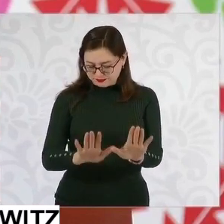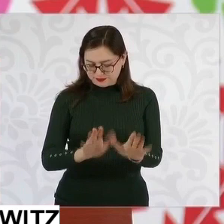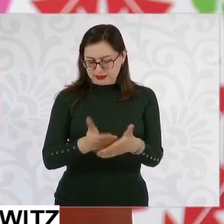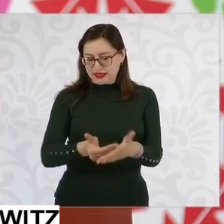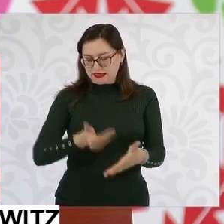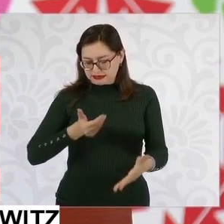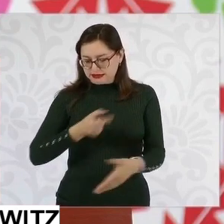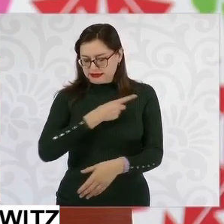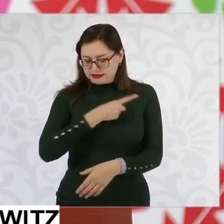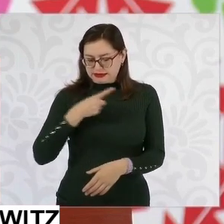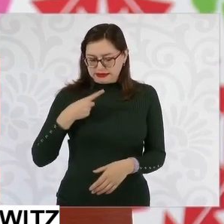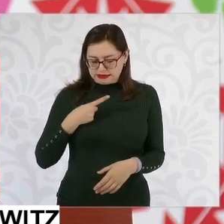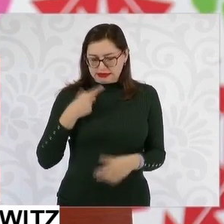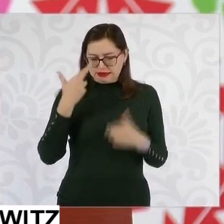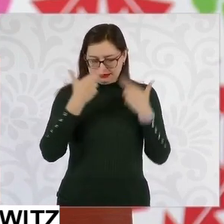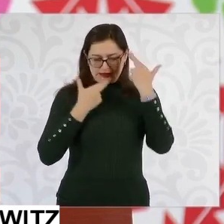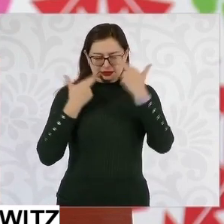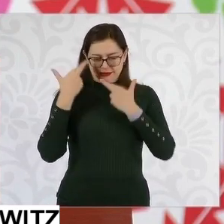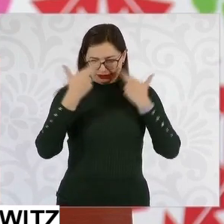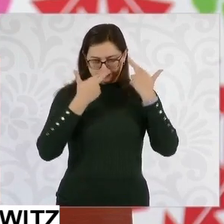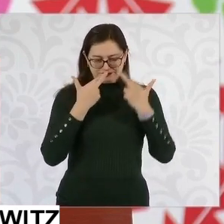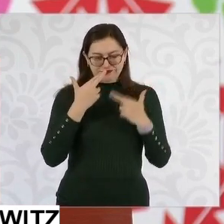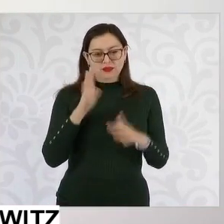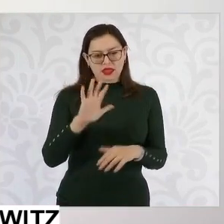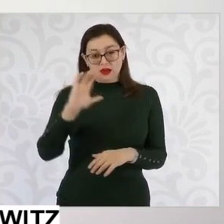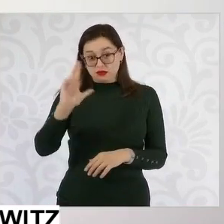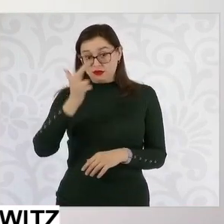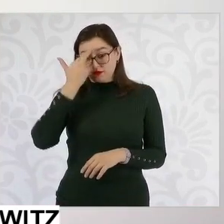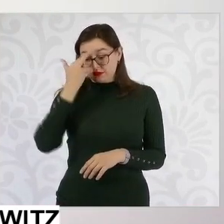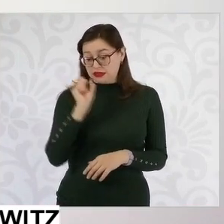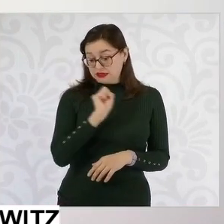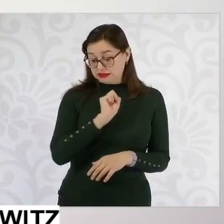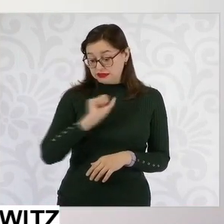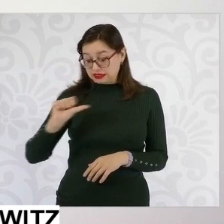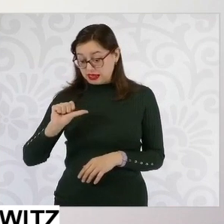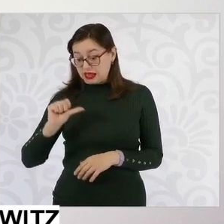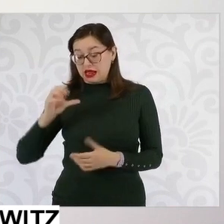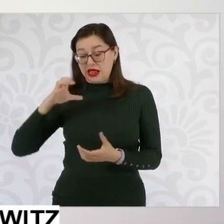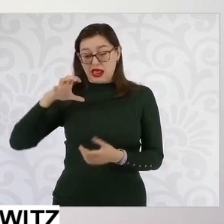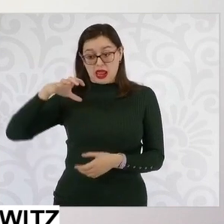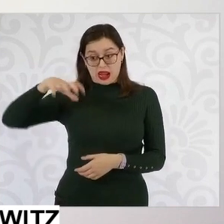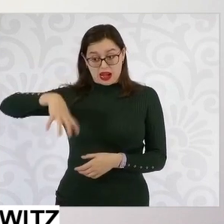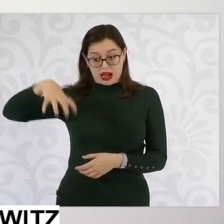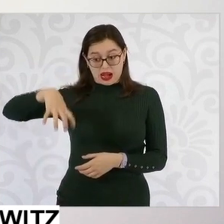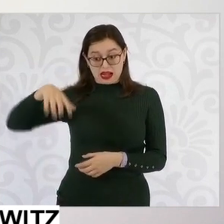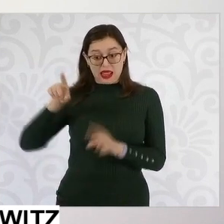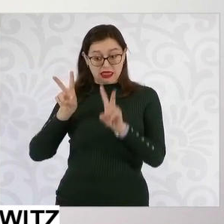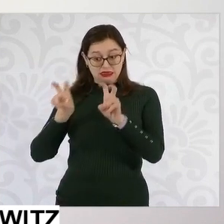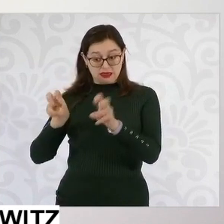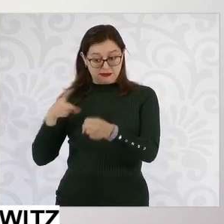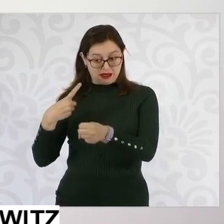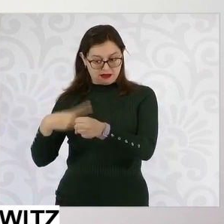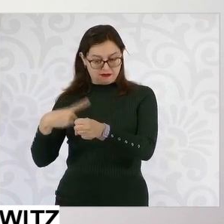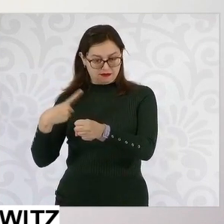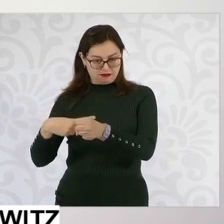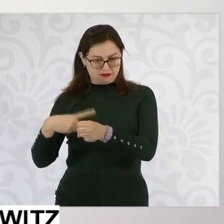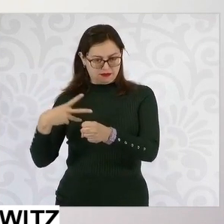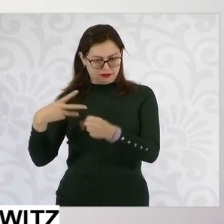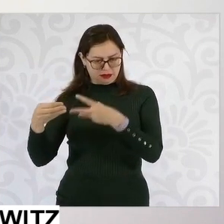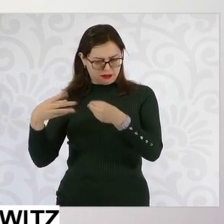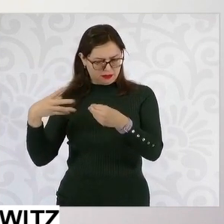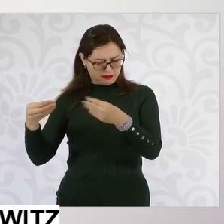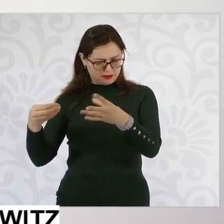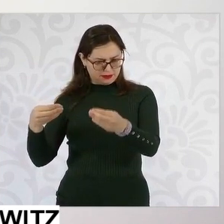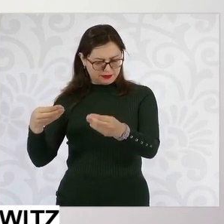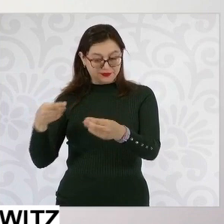la Dirección de Epidemiología. La Dirección de Epidemiología recibe cotidianamente los